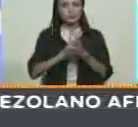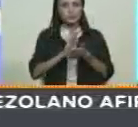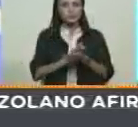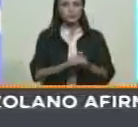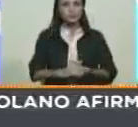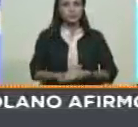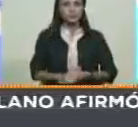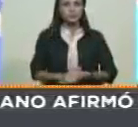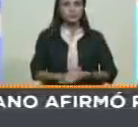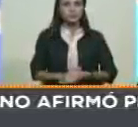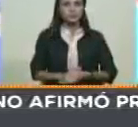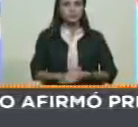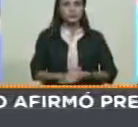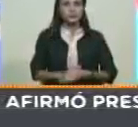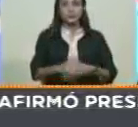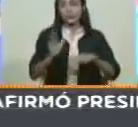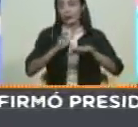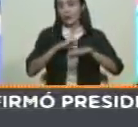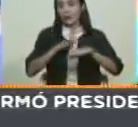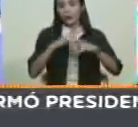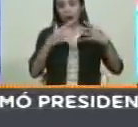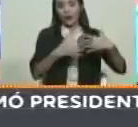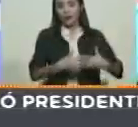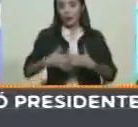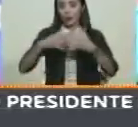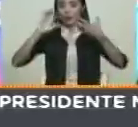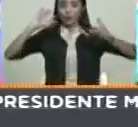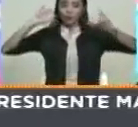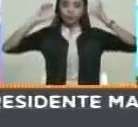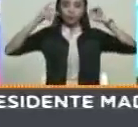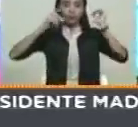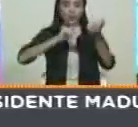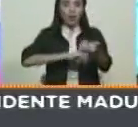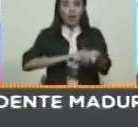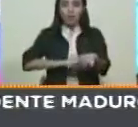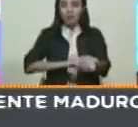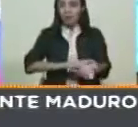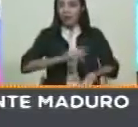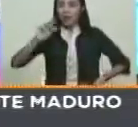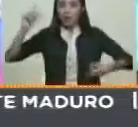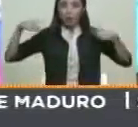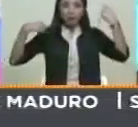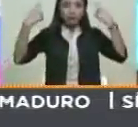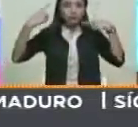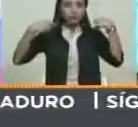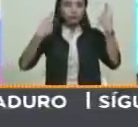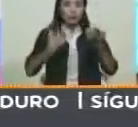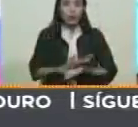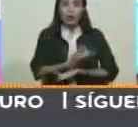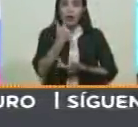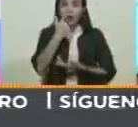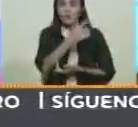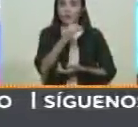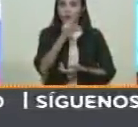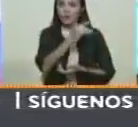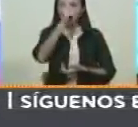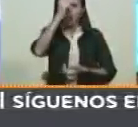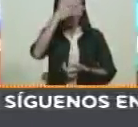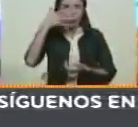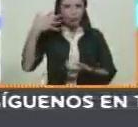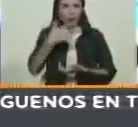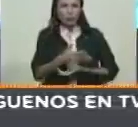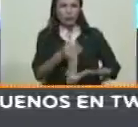porque el imperio gringo se volvió loco ustedes han visto las últimas declaraciones de los